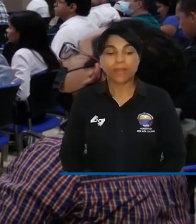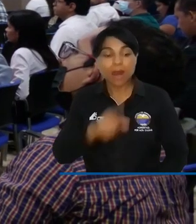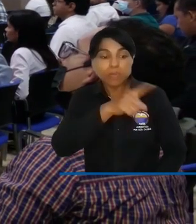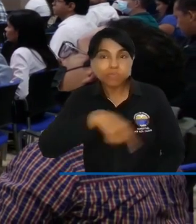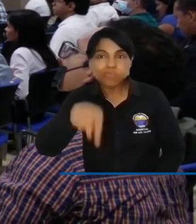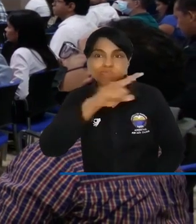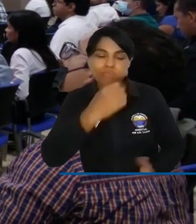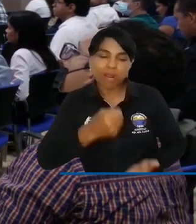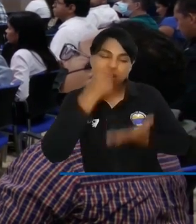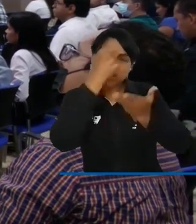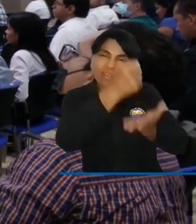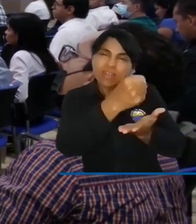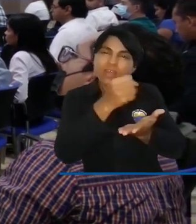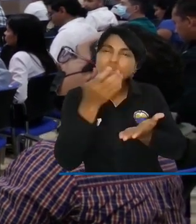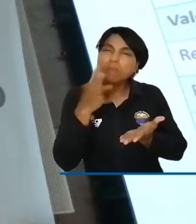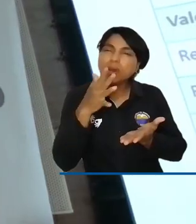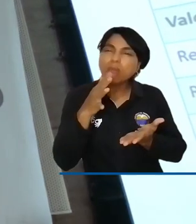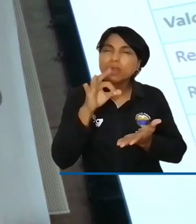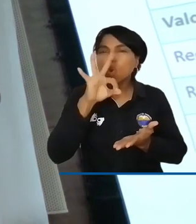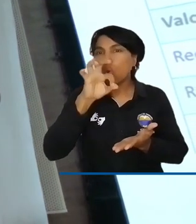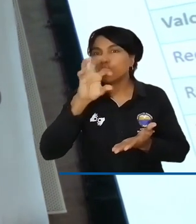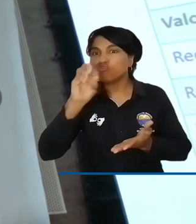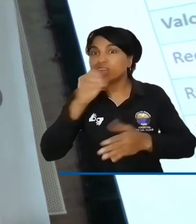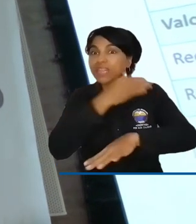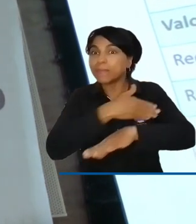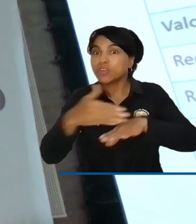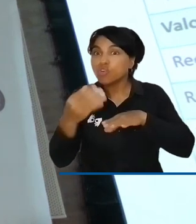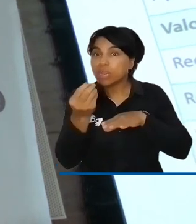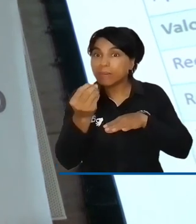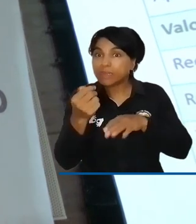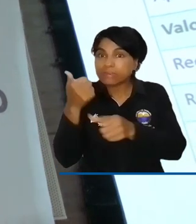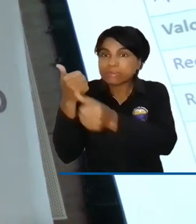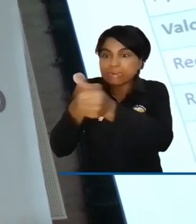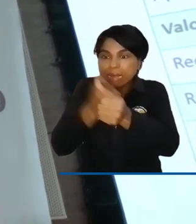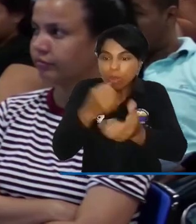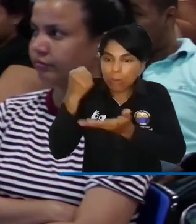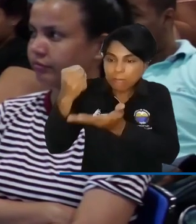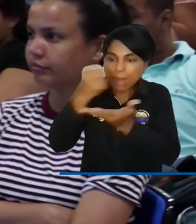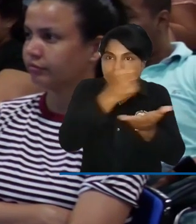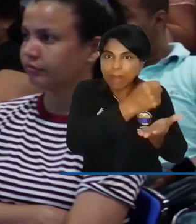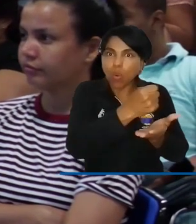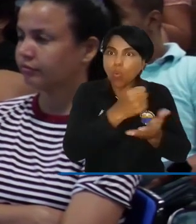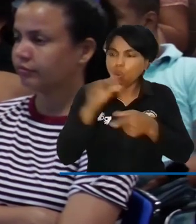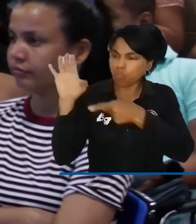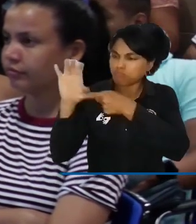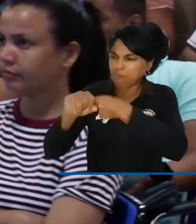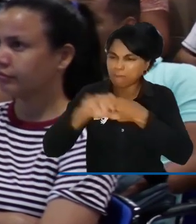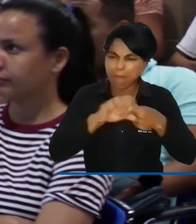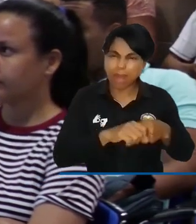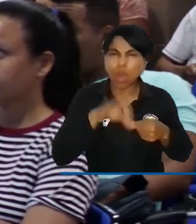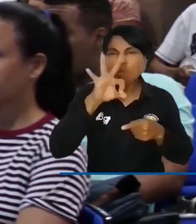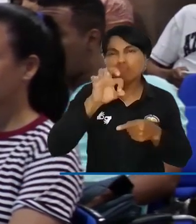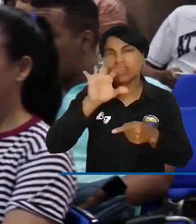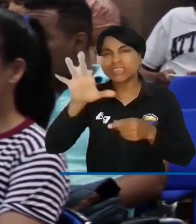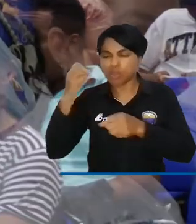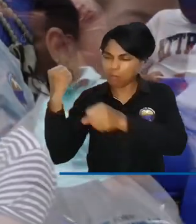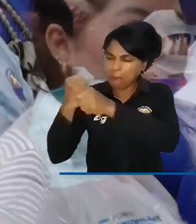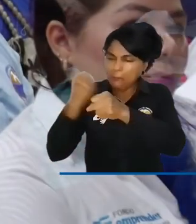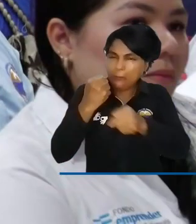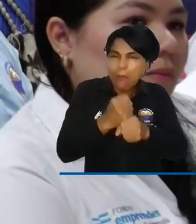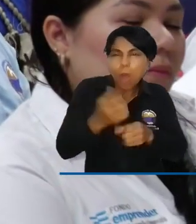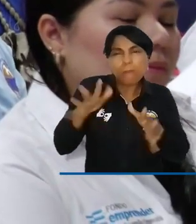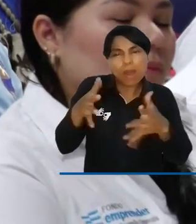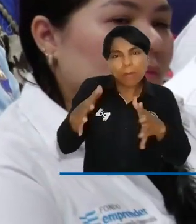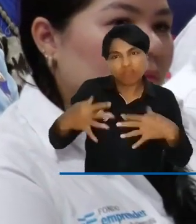Los beneficiados recibieron recursos cercanos a los 80 millones de pesos cada uno, generando cerca de 85 empleos